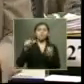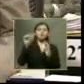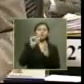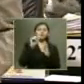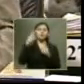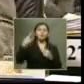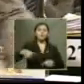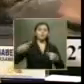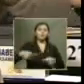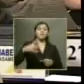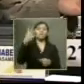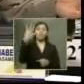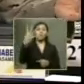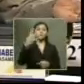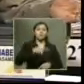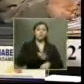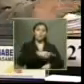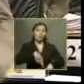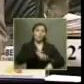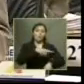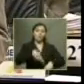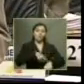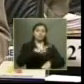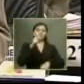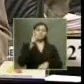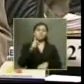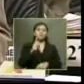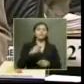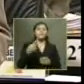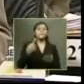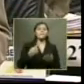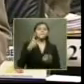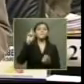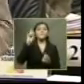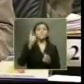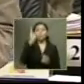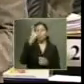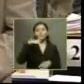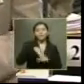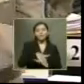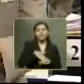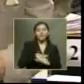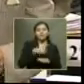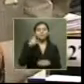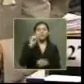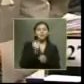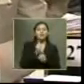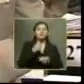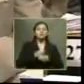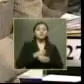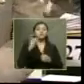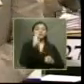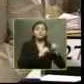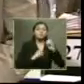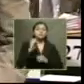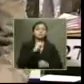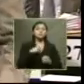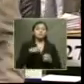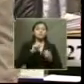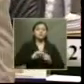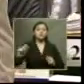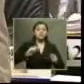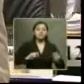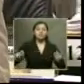4 horas, de una tarde, para un primer debate de una tarde y para tener que hacer observaciones por escrito,